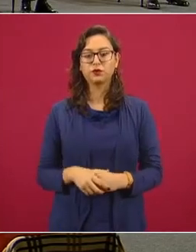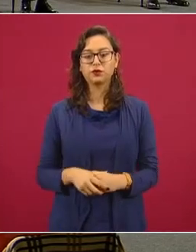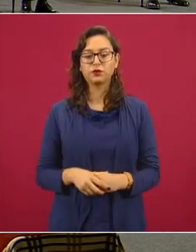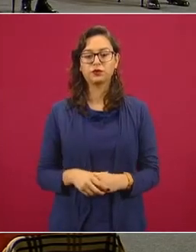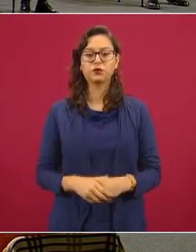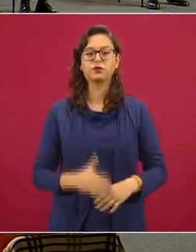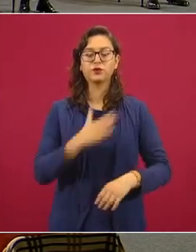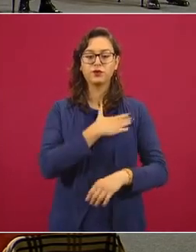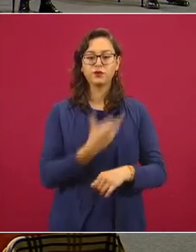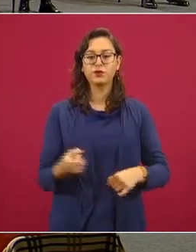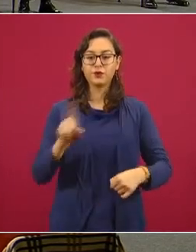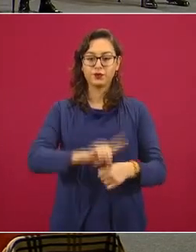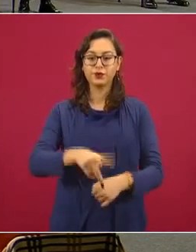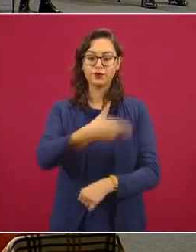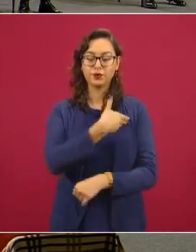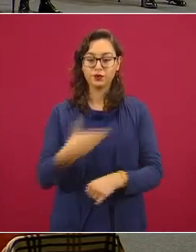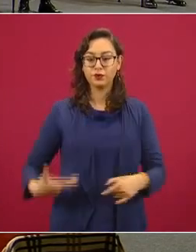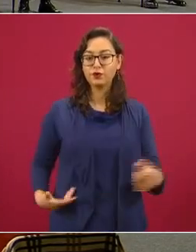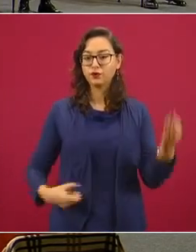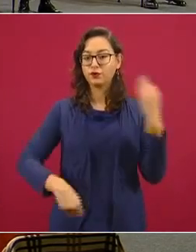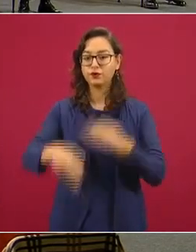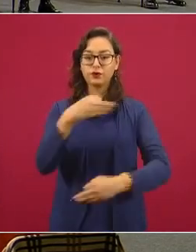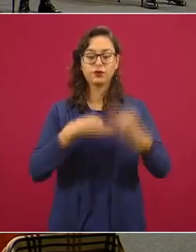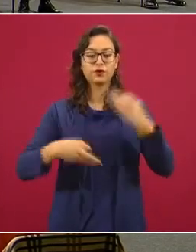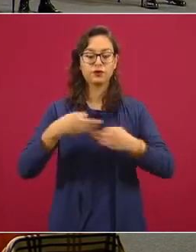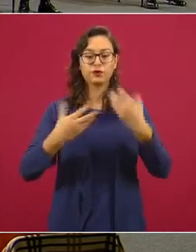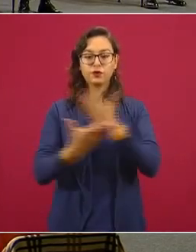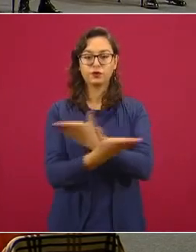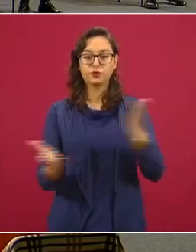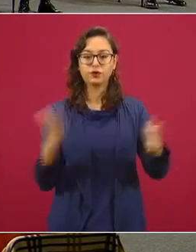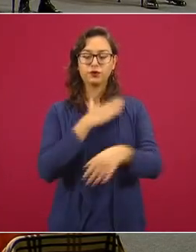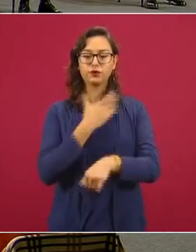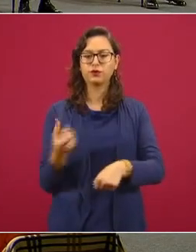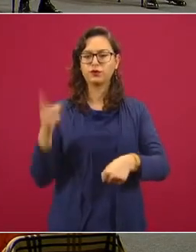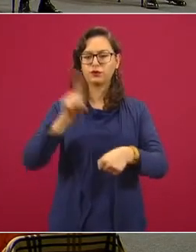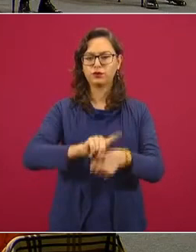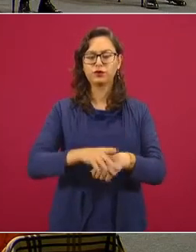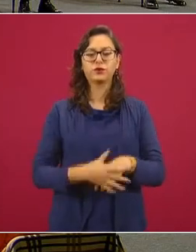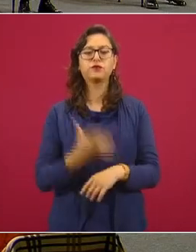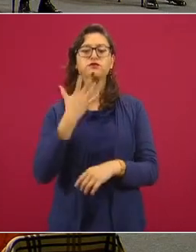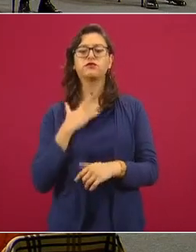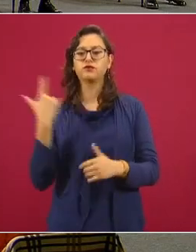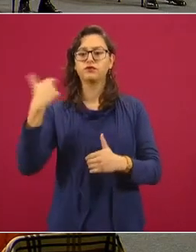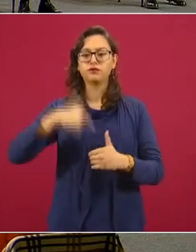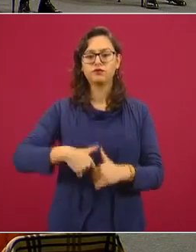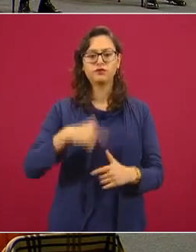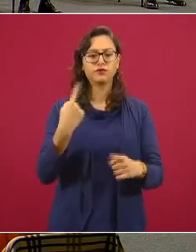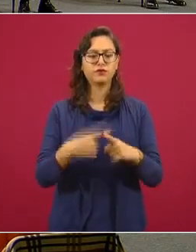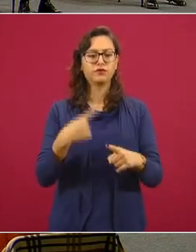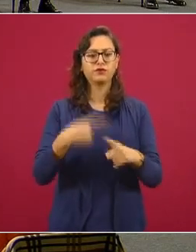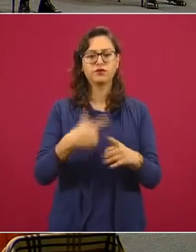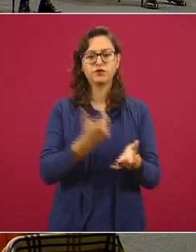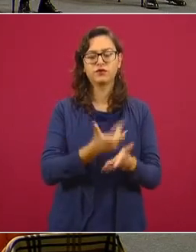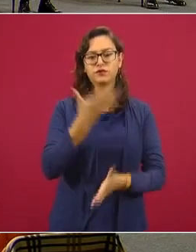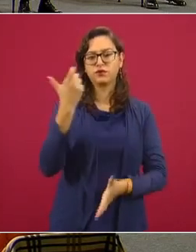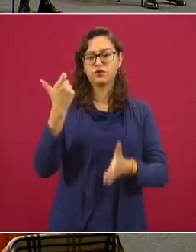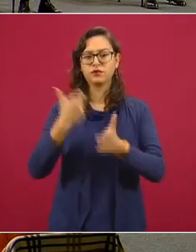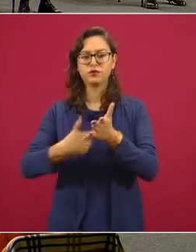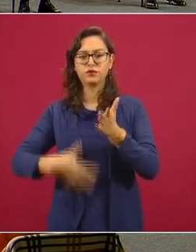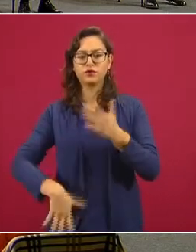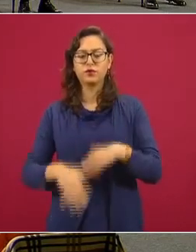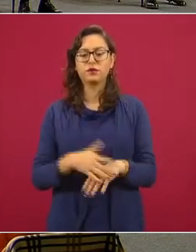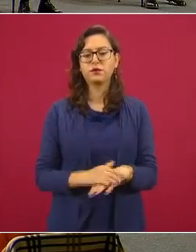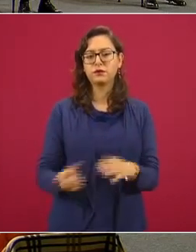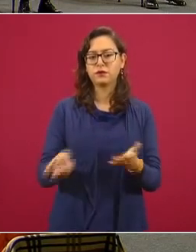Buenos días, señor presidente. Muy buenos días a todas y a todos ustedes. ¿Quién es quién en el precio de la gasolina regular?